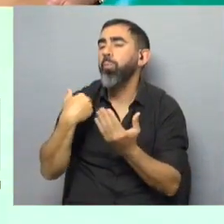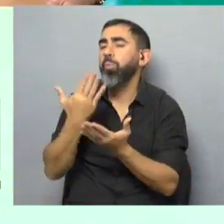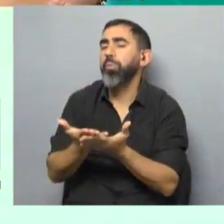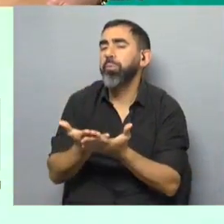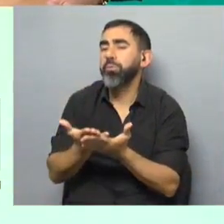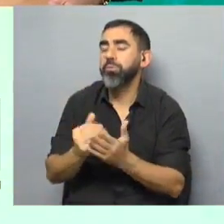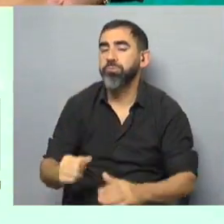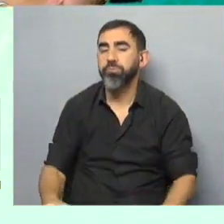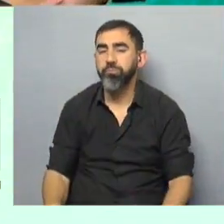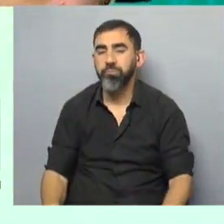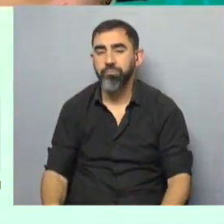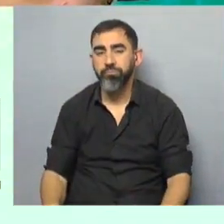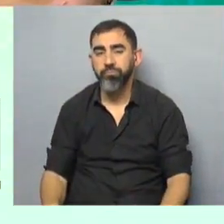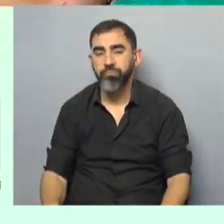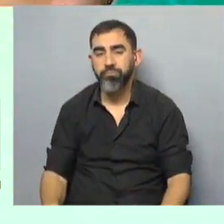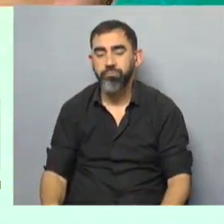están esperando? Sí,